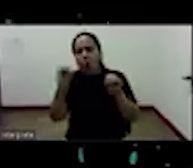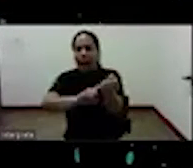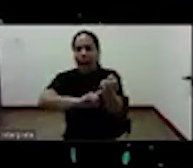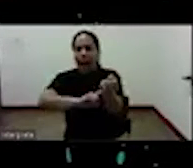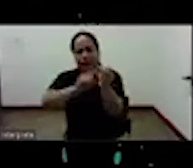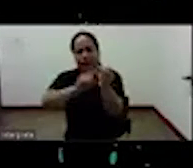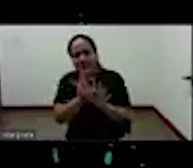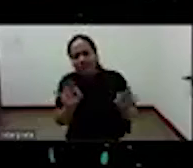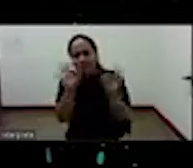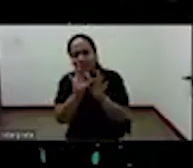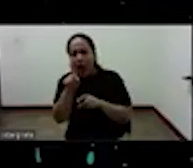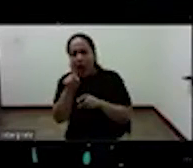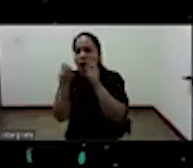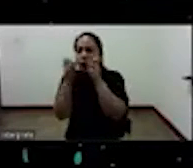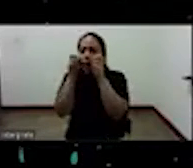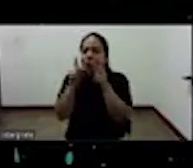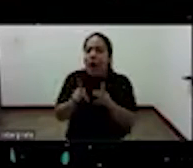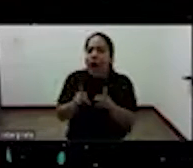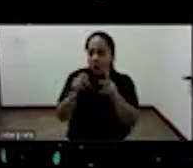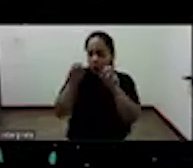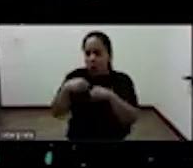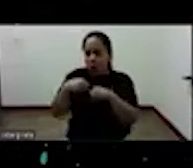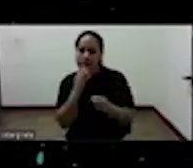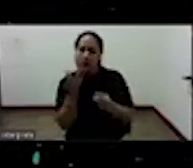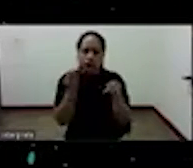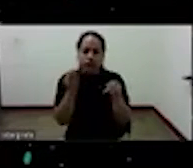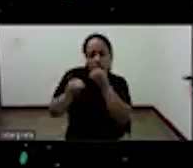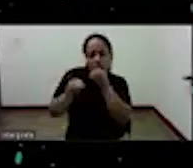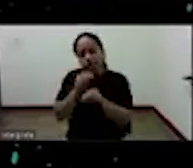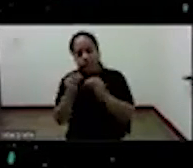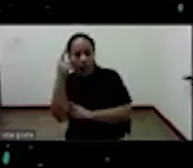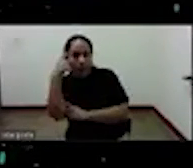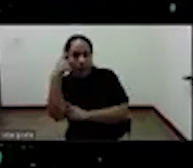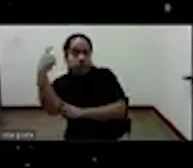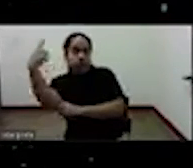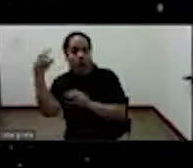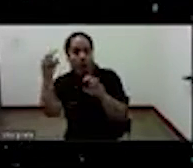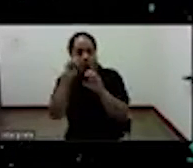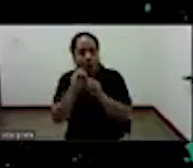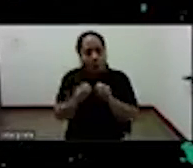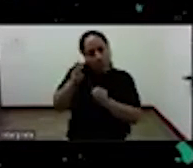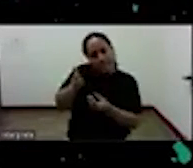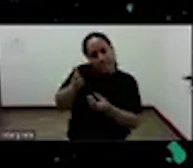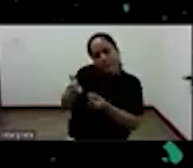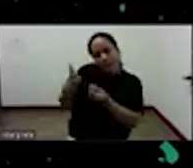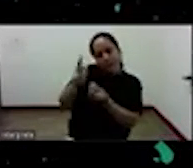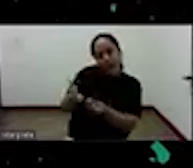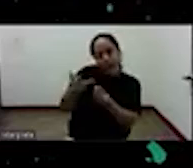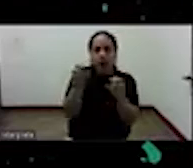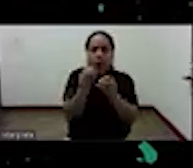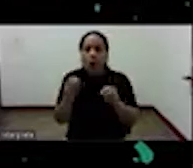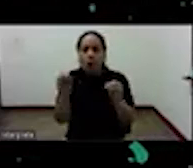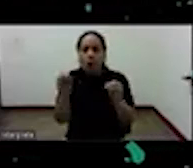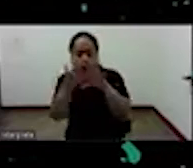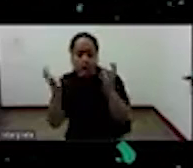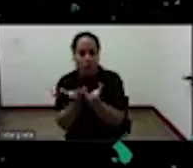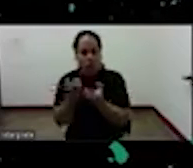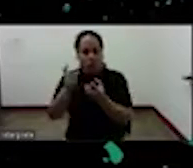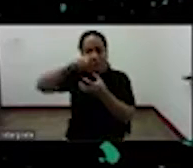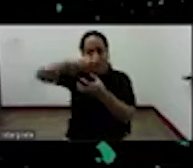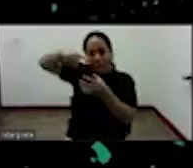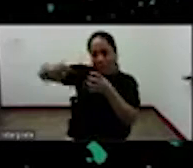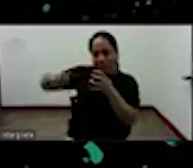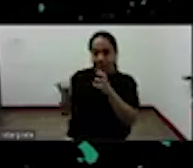los seres humanos construir, imaginar, recorrer, habitar el mundo. La escucha